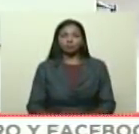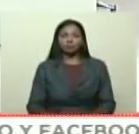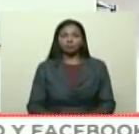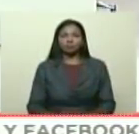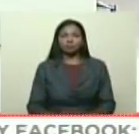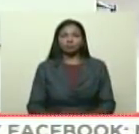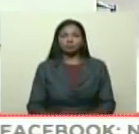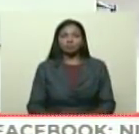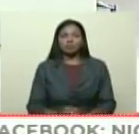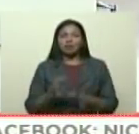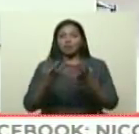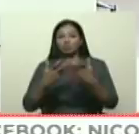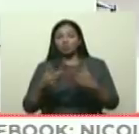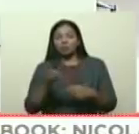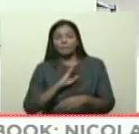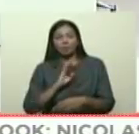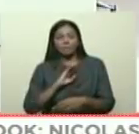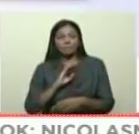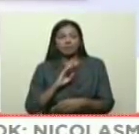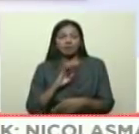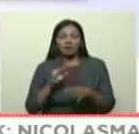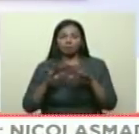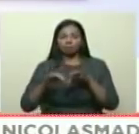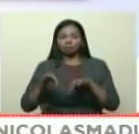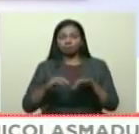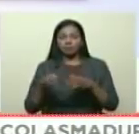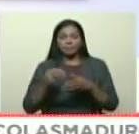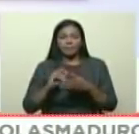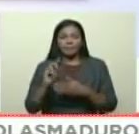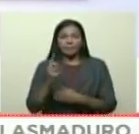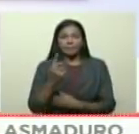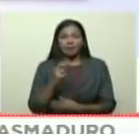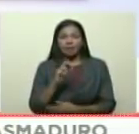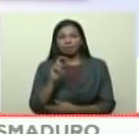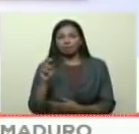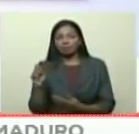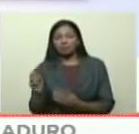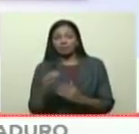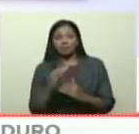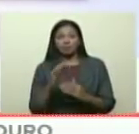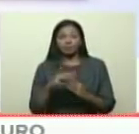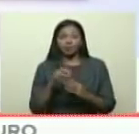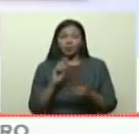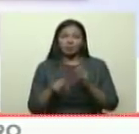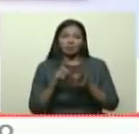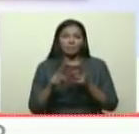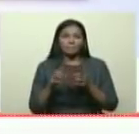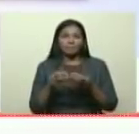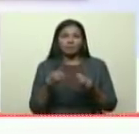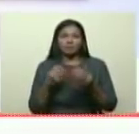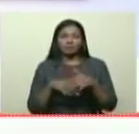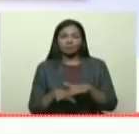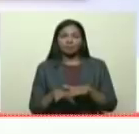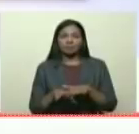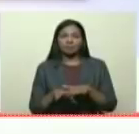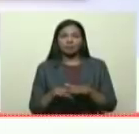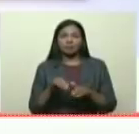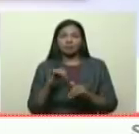industria editorial privada y pública de primer nivel. Ahora, claro, como todo depende de la